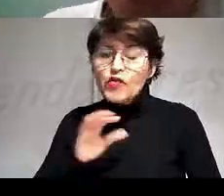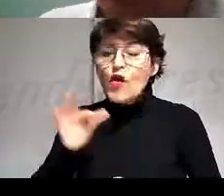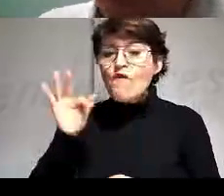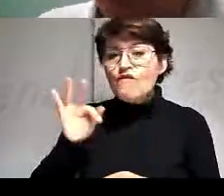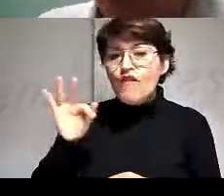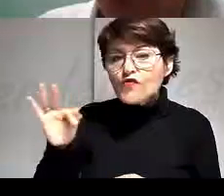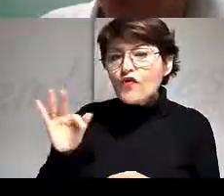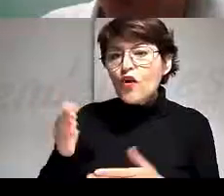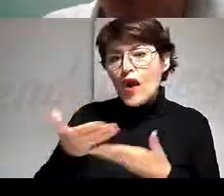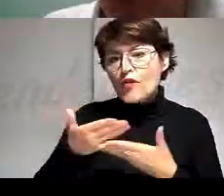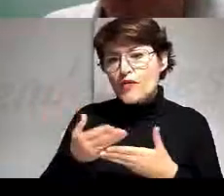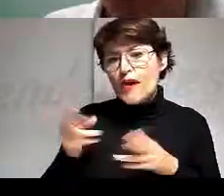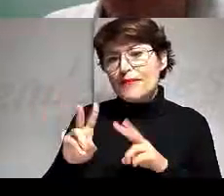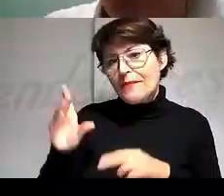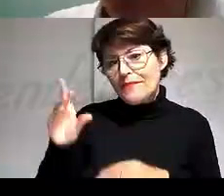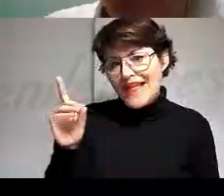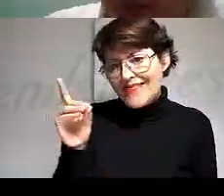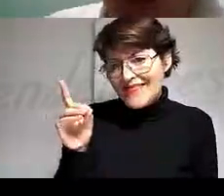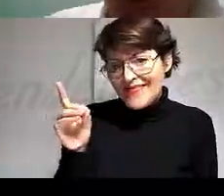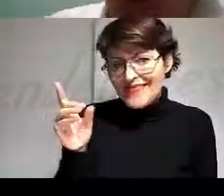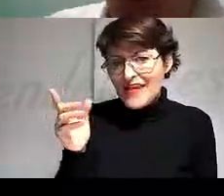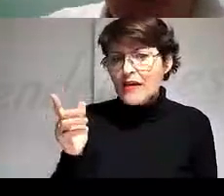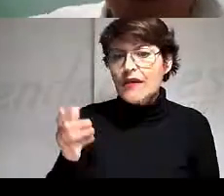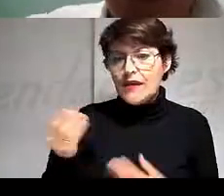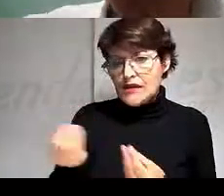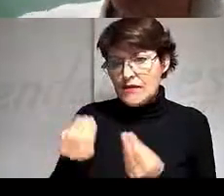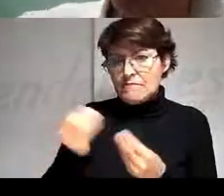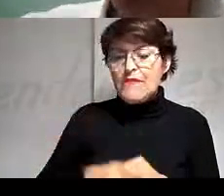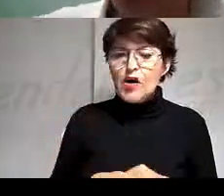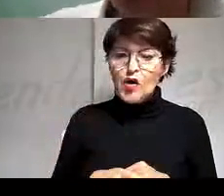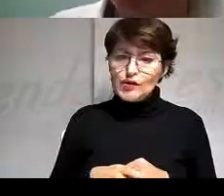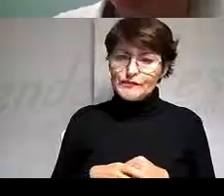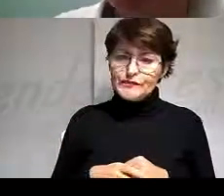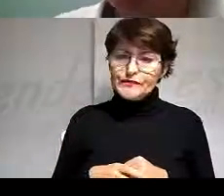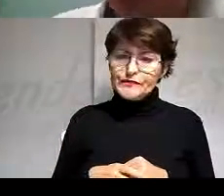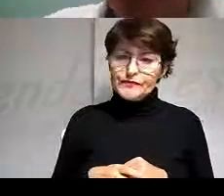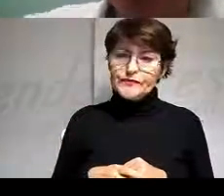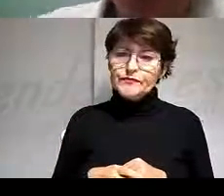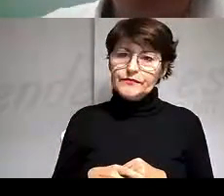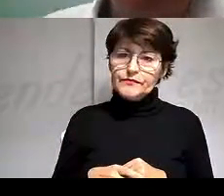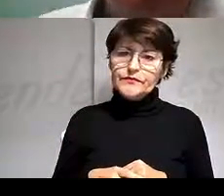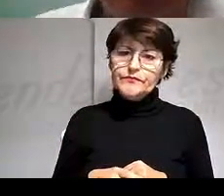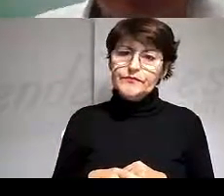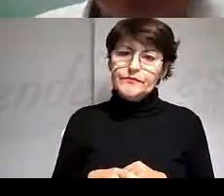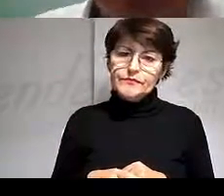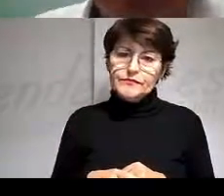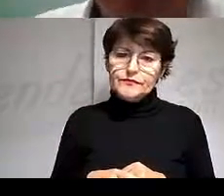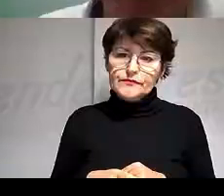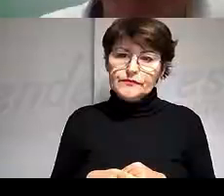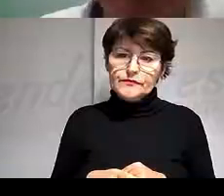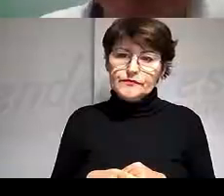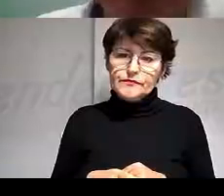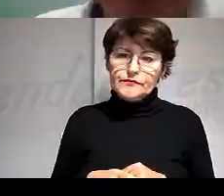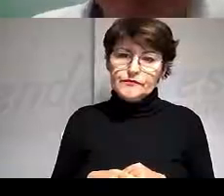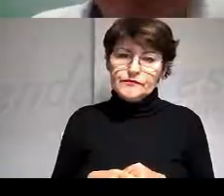vitamina D, nos asegura el tiro, es decir, nos asegura que ese calcio y ese fósforo vaya allí donde lo